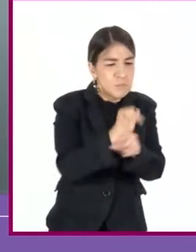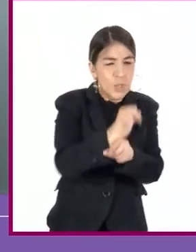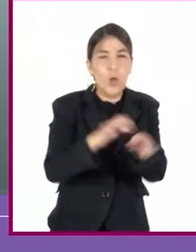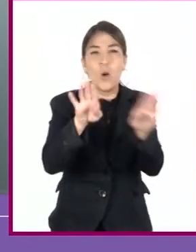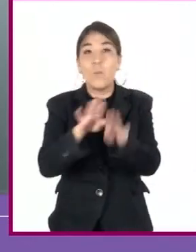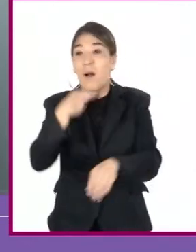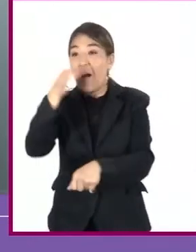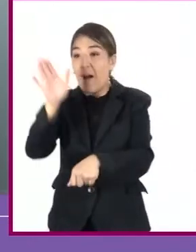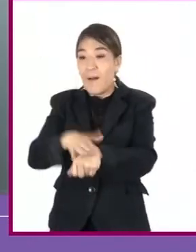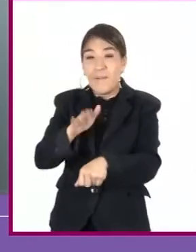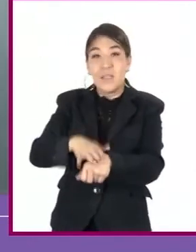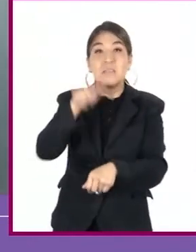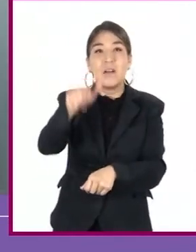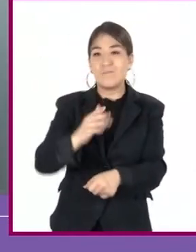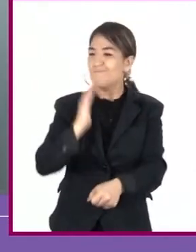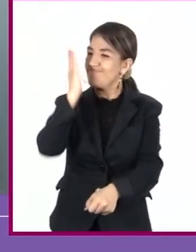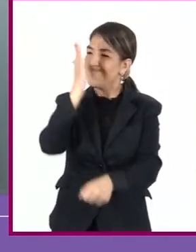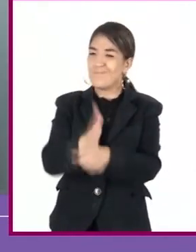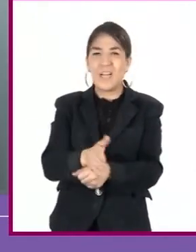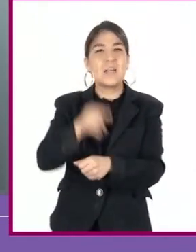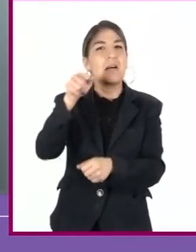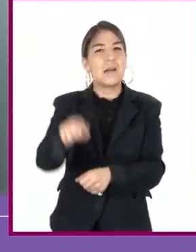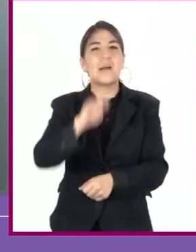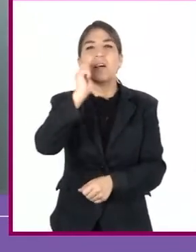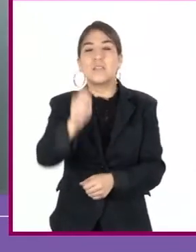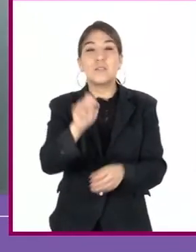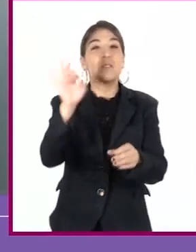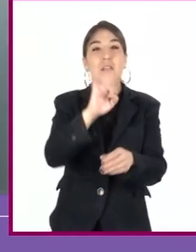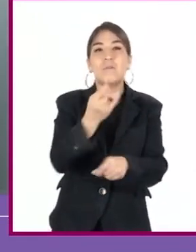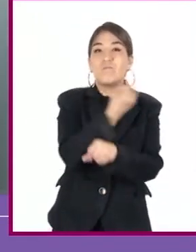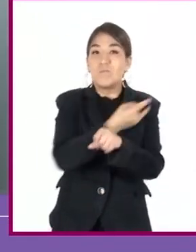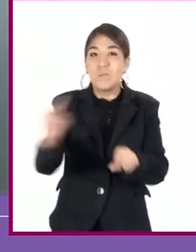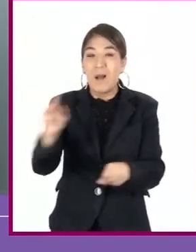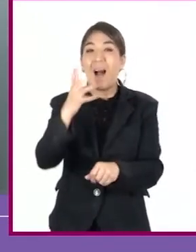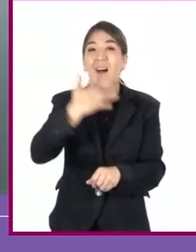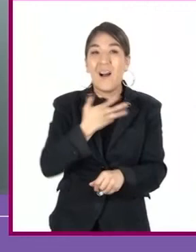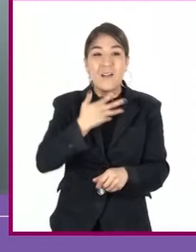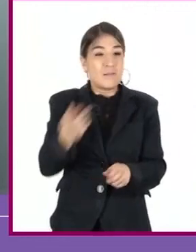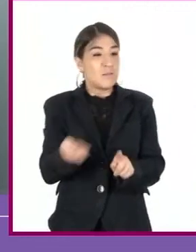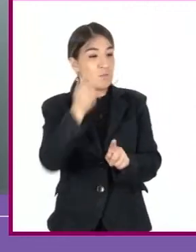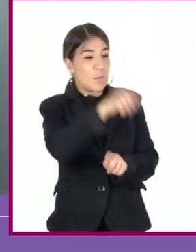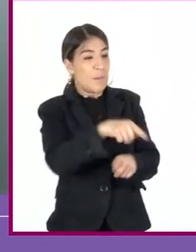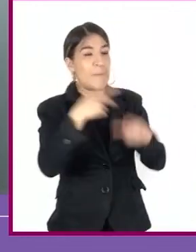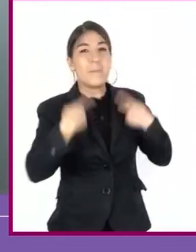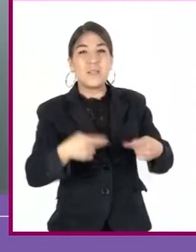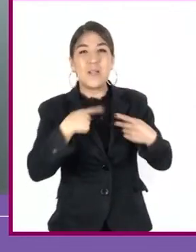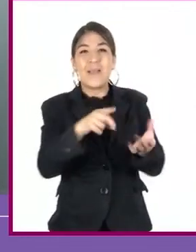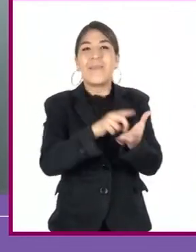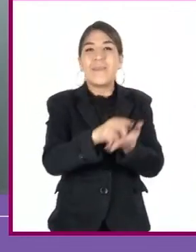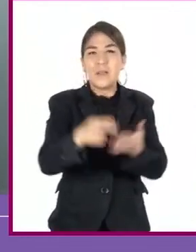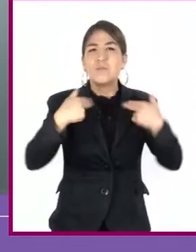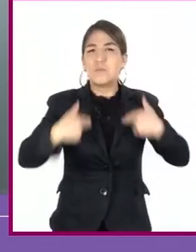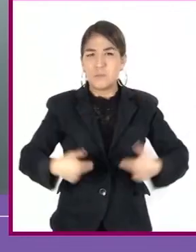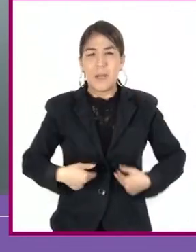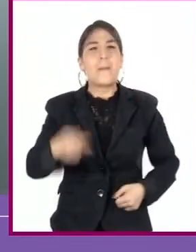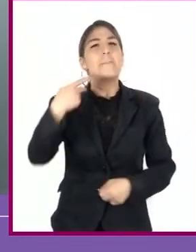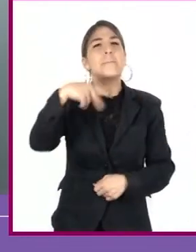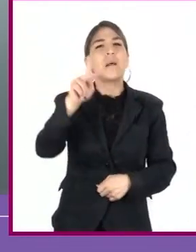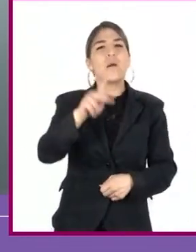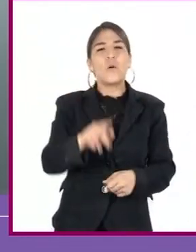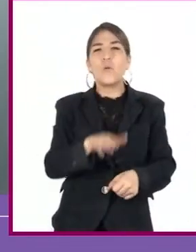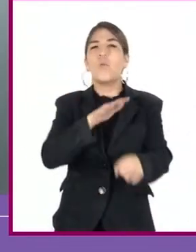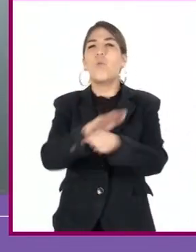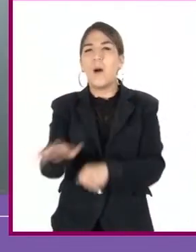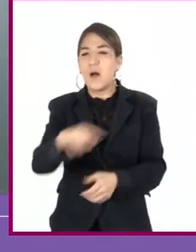y sanciona las violaciones a los derechos humanos. Pero, ¿a qué autoridad o